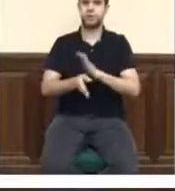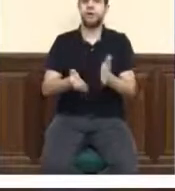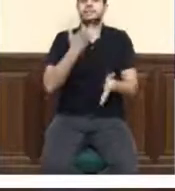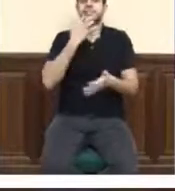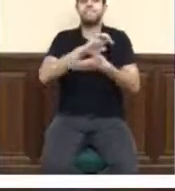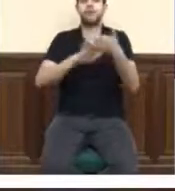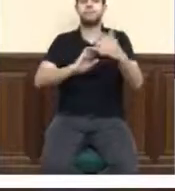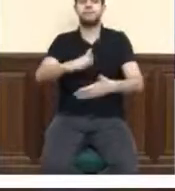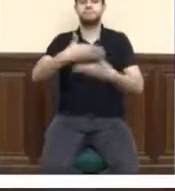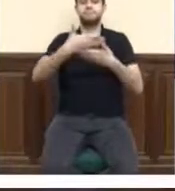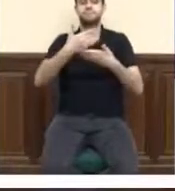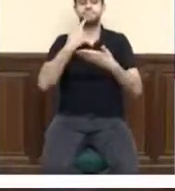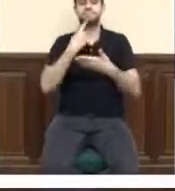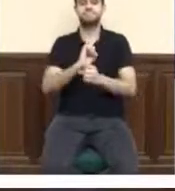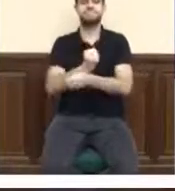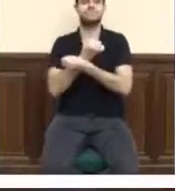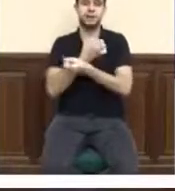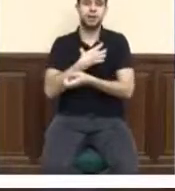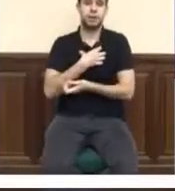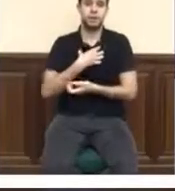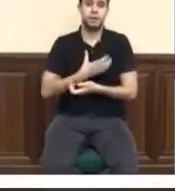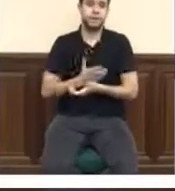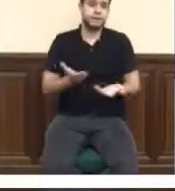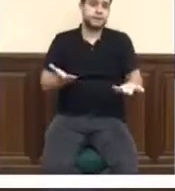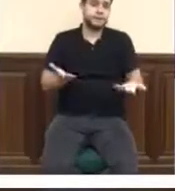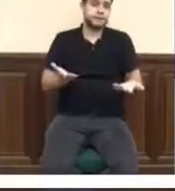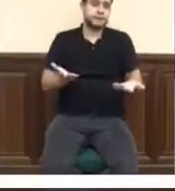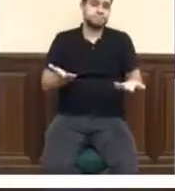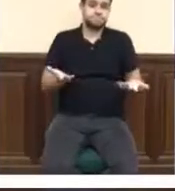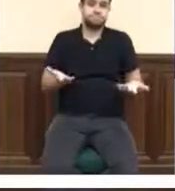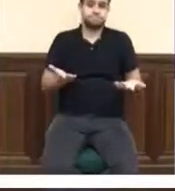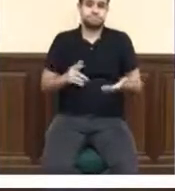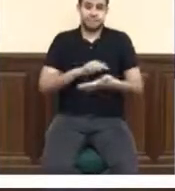pues evidentemente los informes están